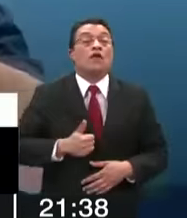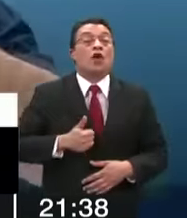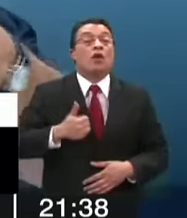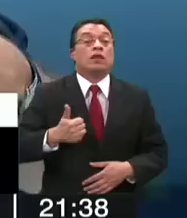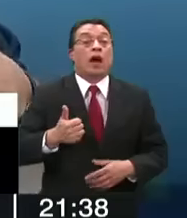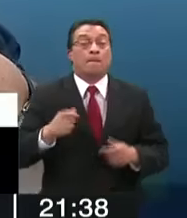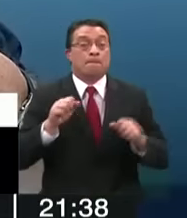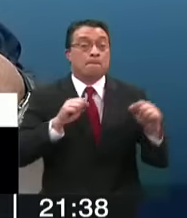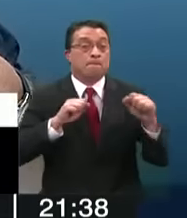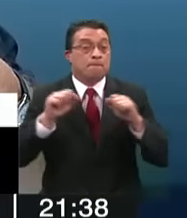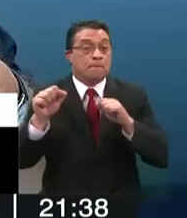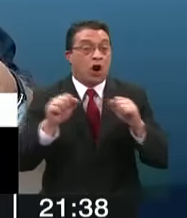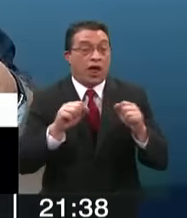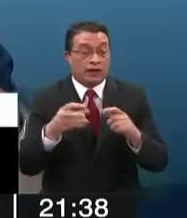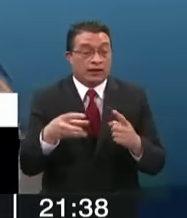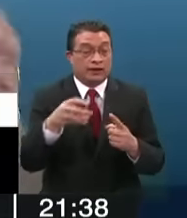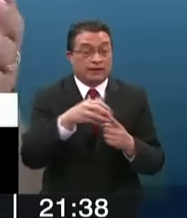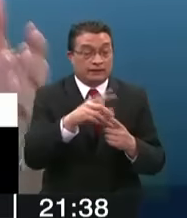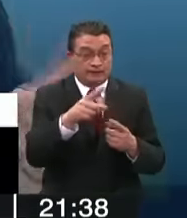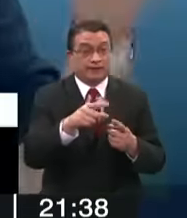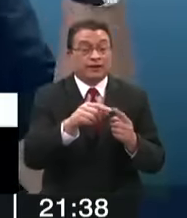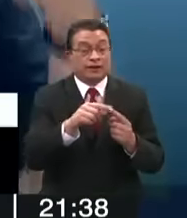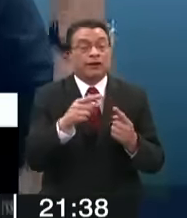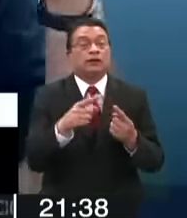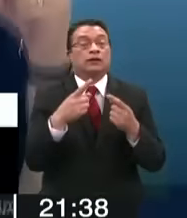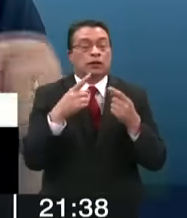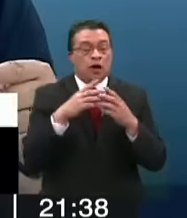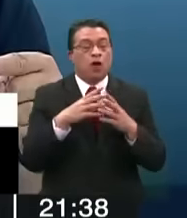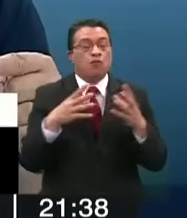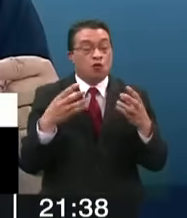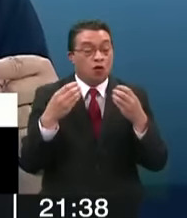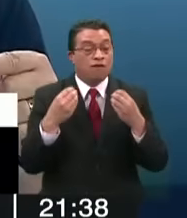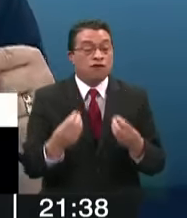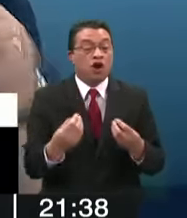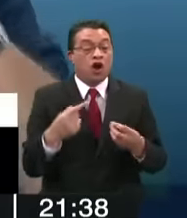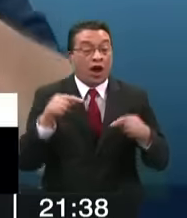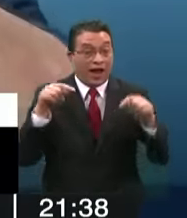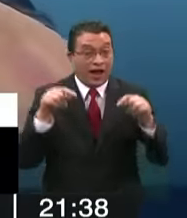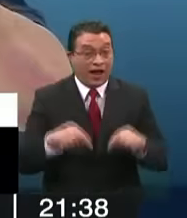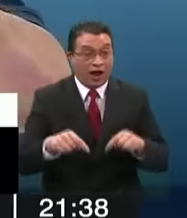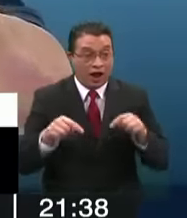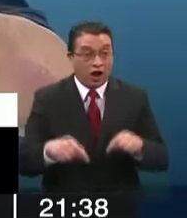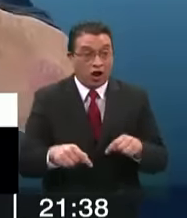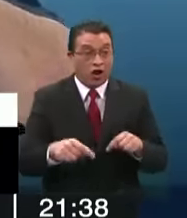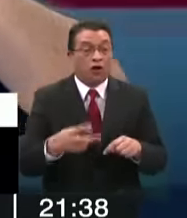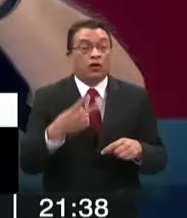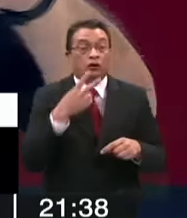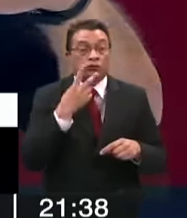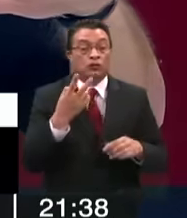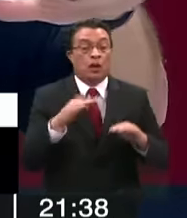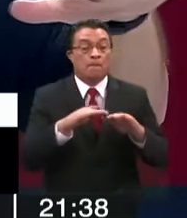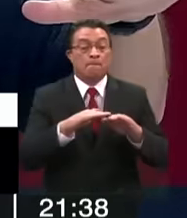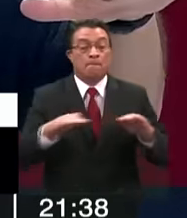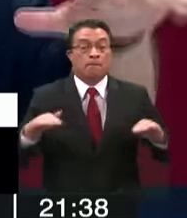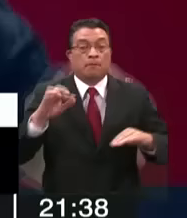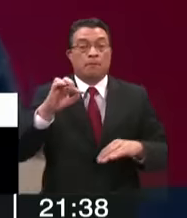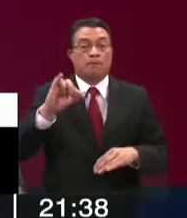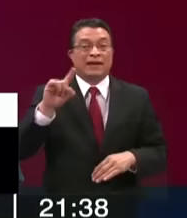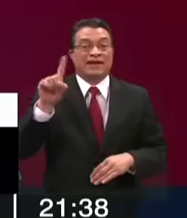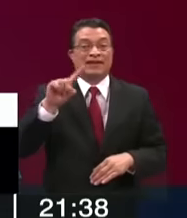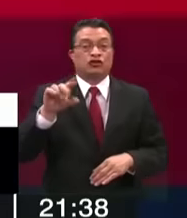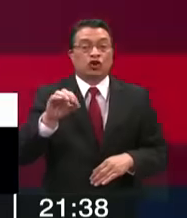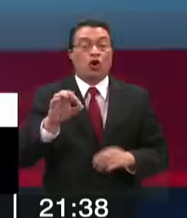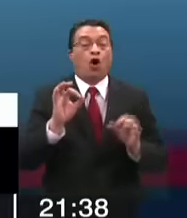la continuidad de la alianza centro-izquierda, sería bueno ahora tener una especie de piso común. No